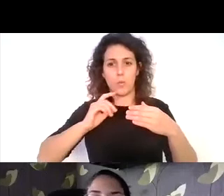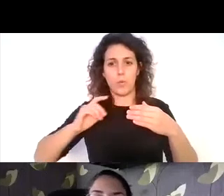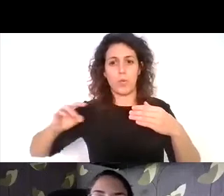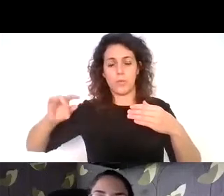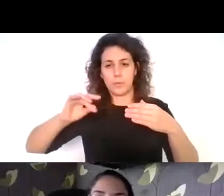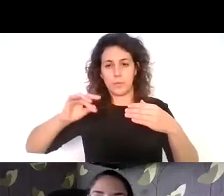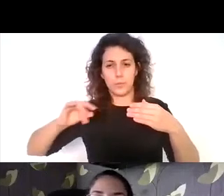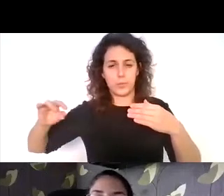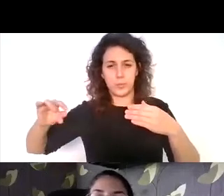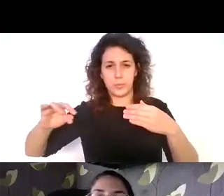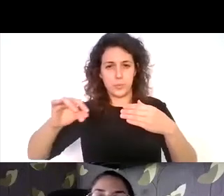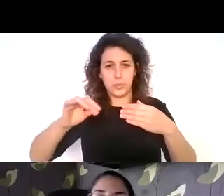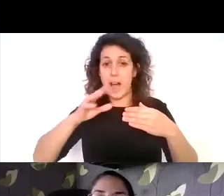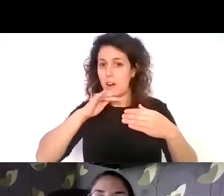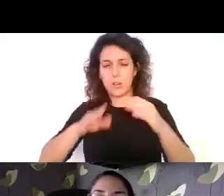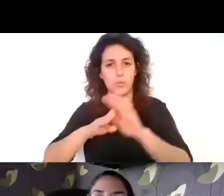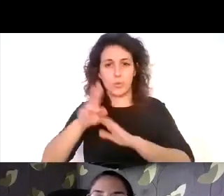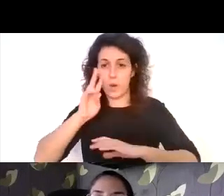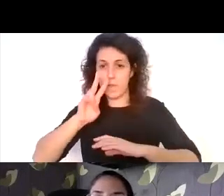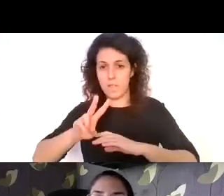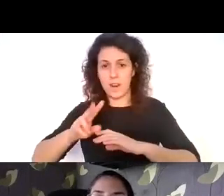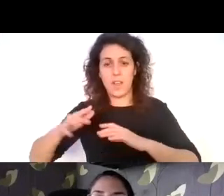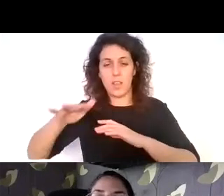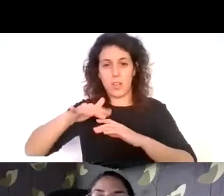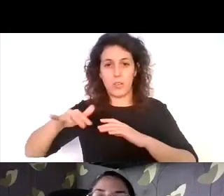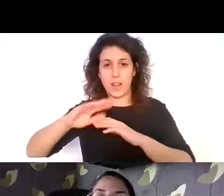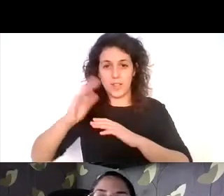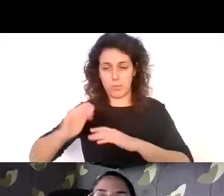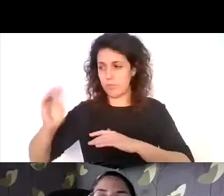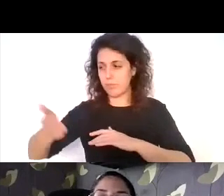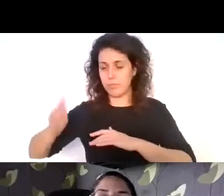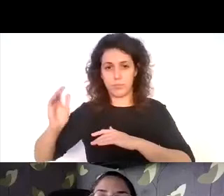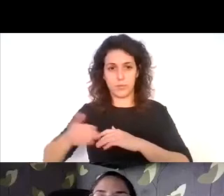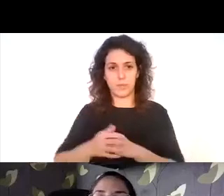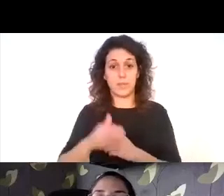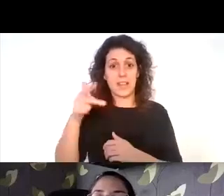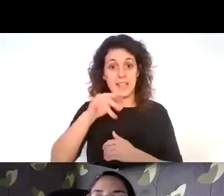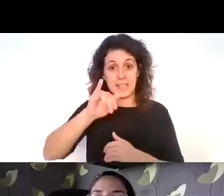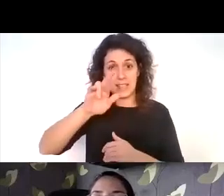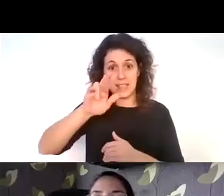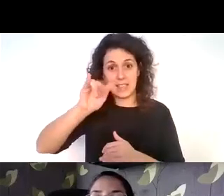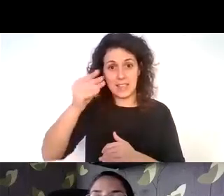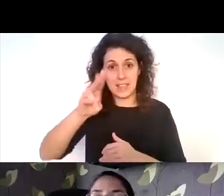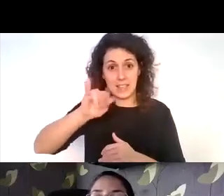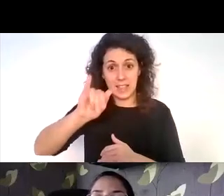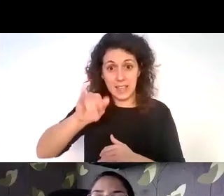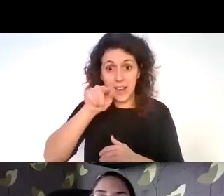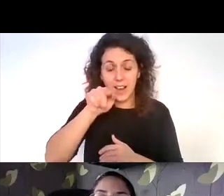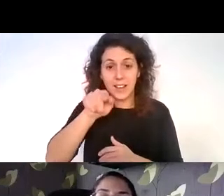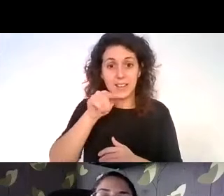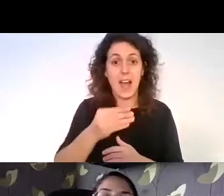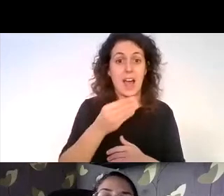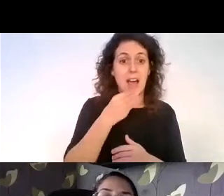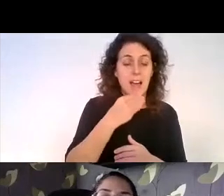aún se puede apreciar vestigios en la zona. Chiriquí es una provincia de alta producción agrícola y ganadera,